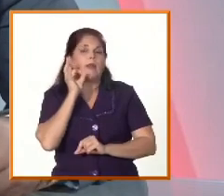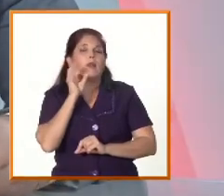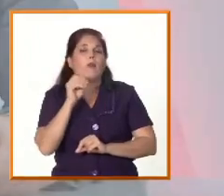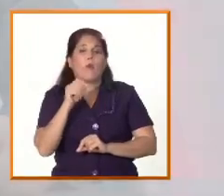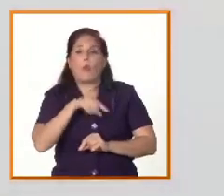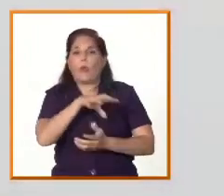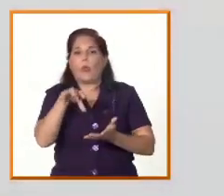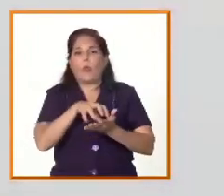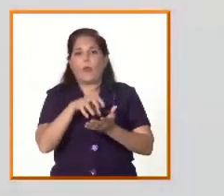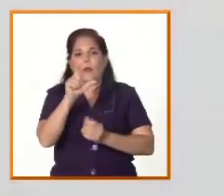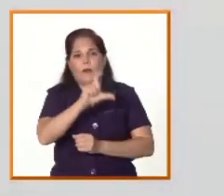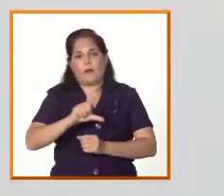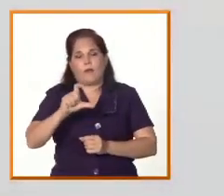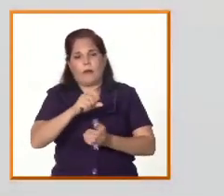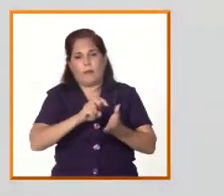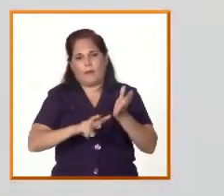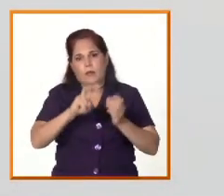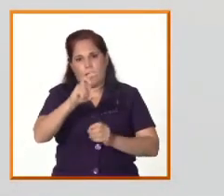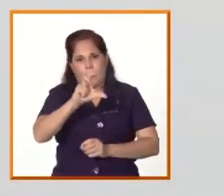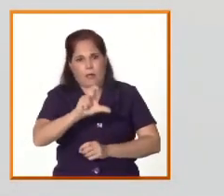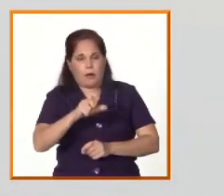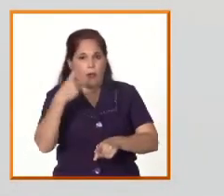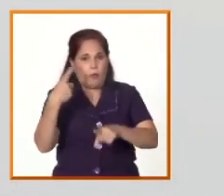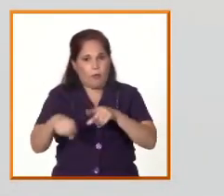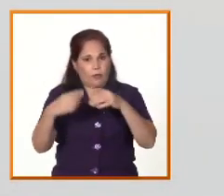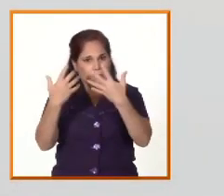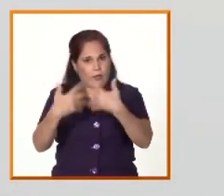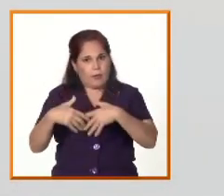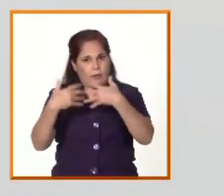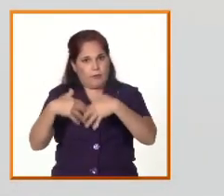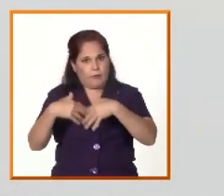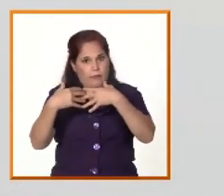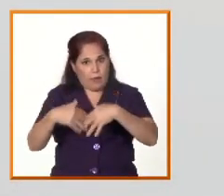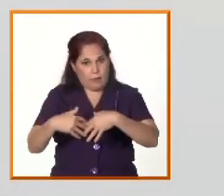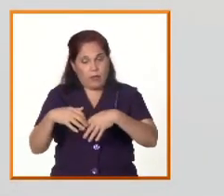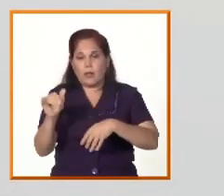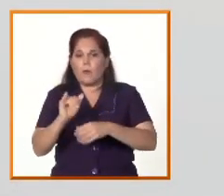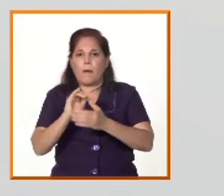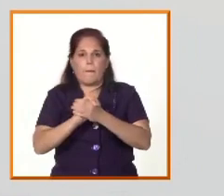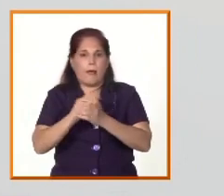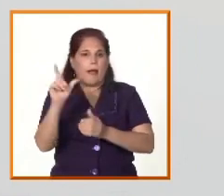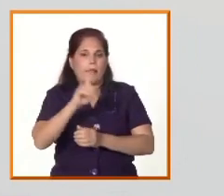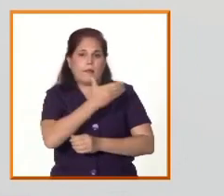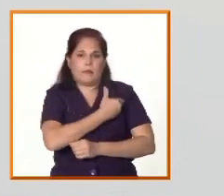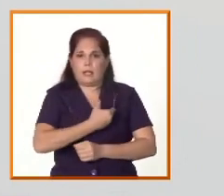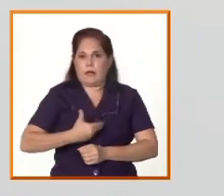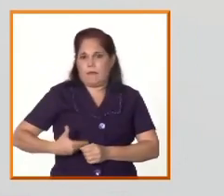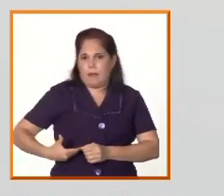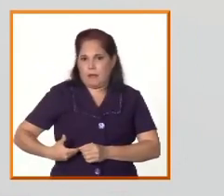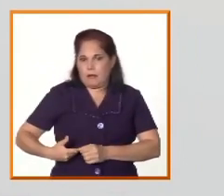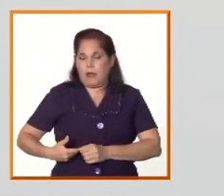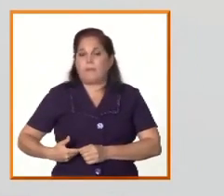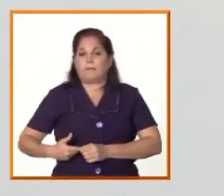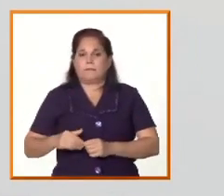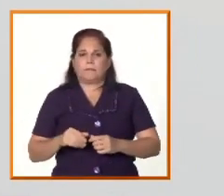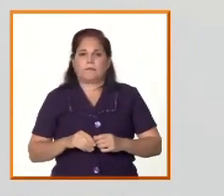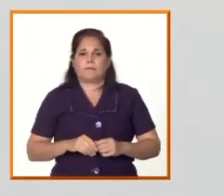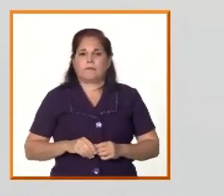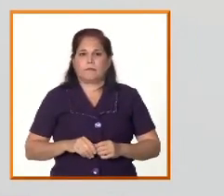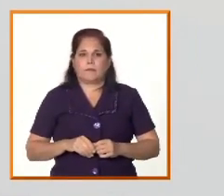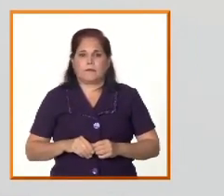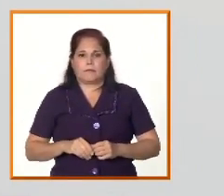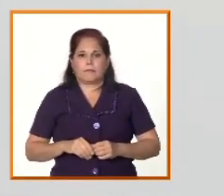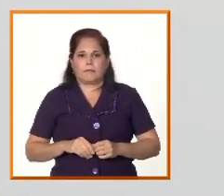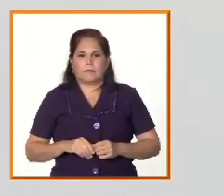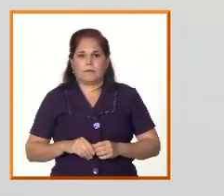Villa Clara está arrancando una fábrica de con capitales extranjero en el Mariel de cerveza la famosa ya que es